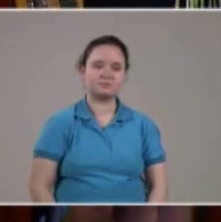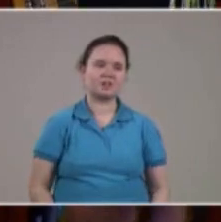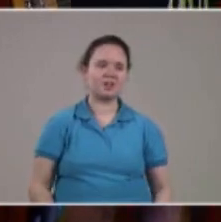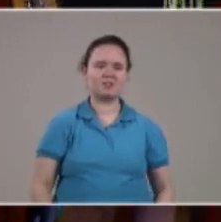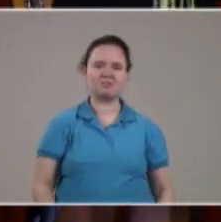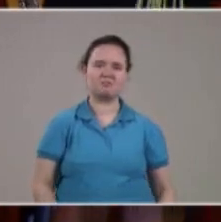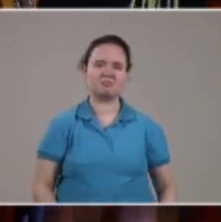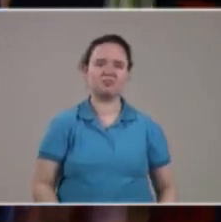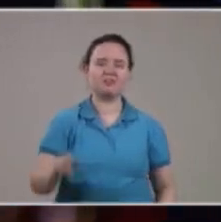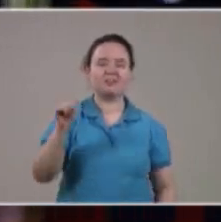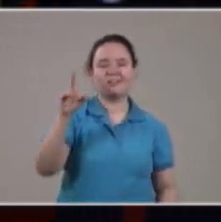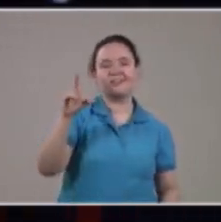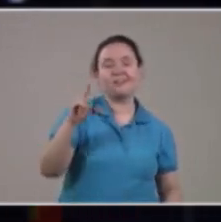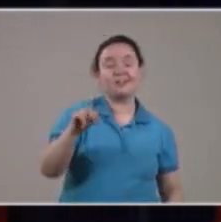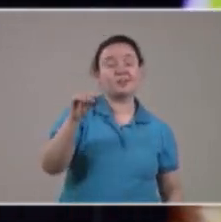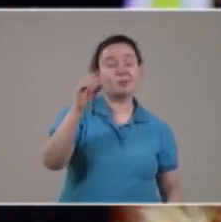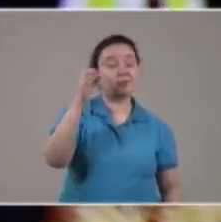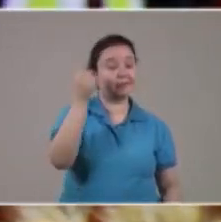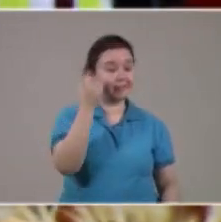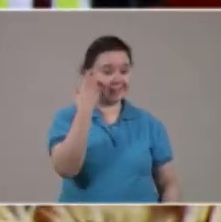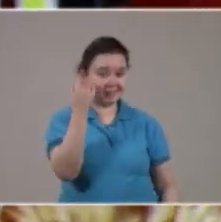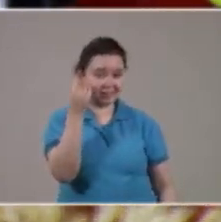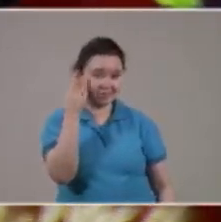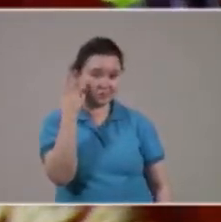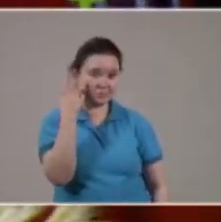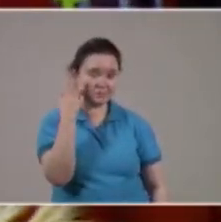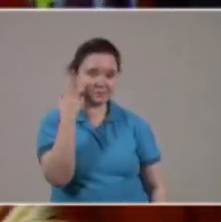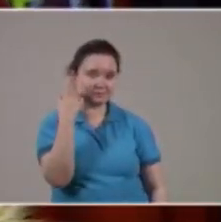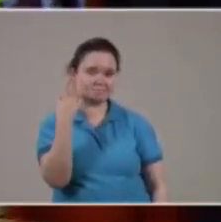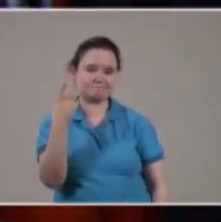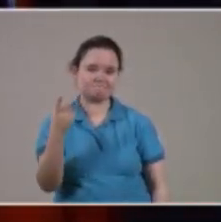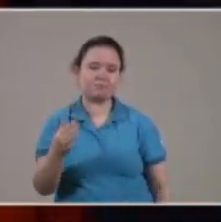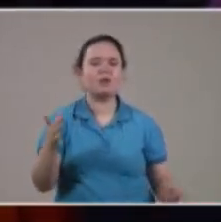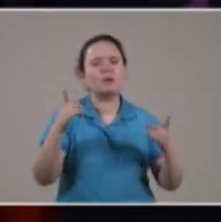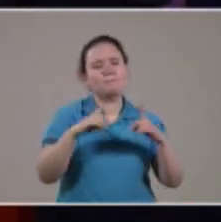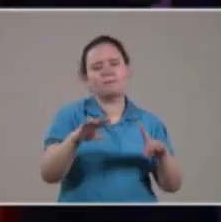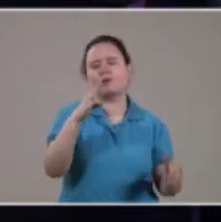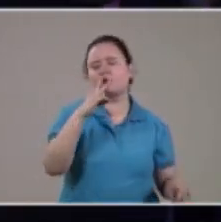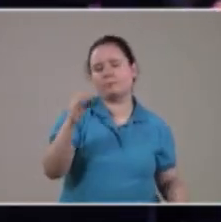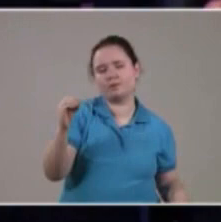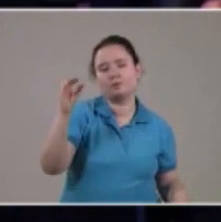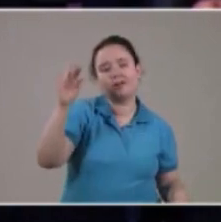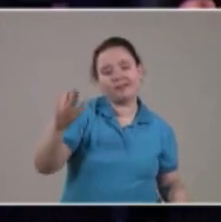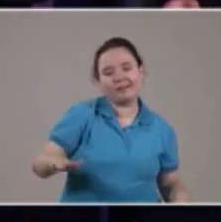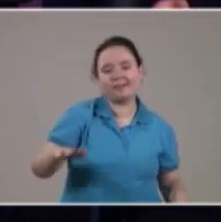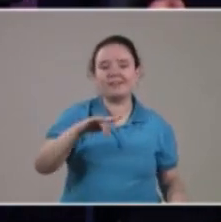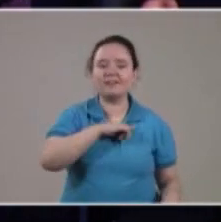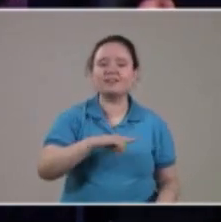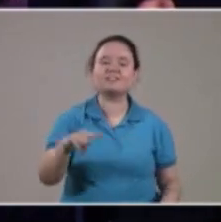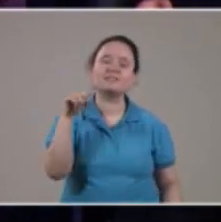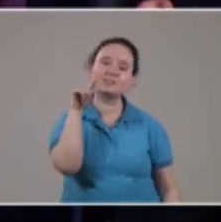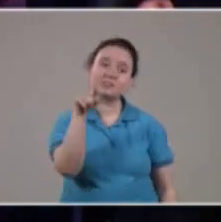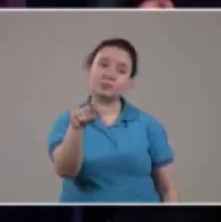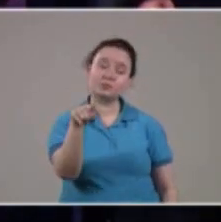Él no supo discernir, Él no supo distinguir. Pero hermano, aquí estás tú, aquí estoy